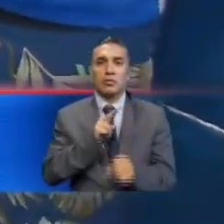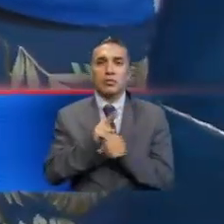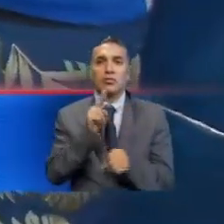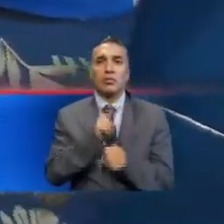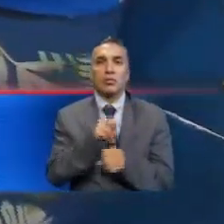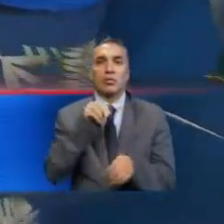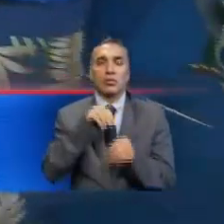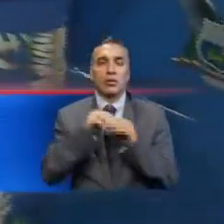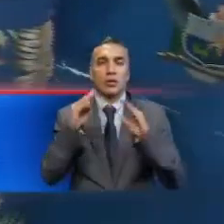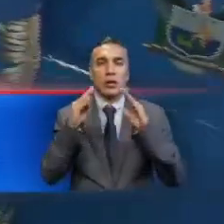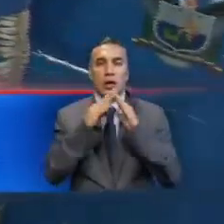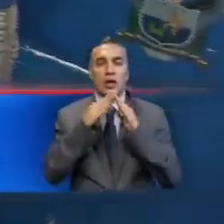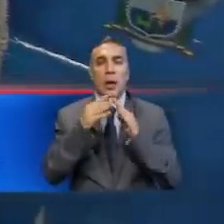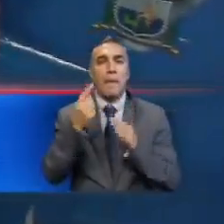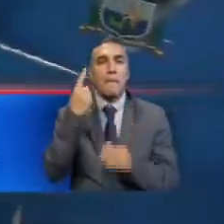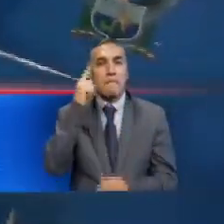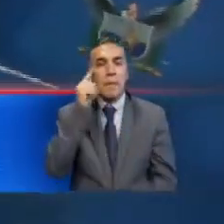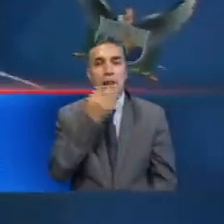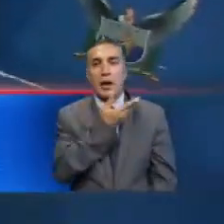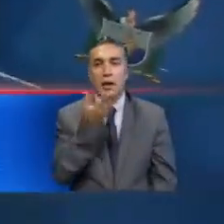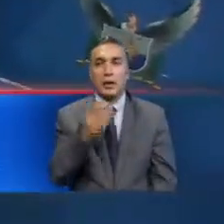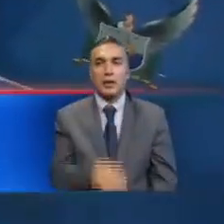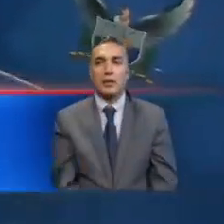utilizan sus domicilios para